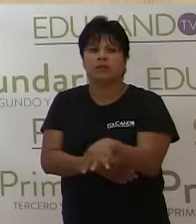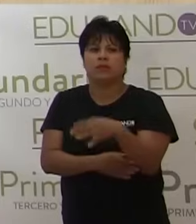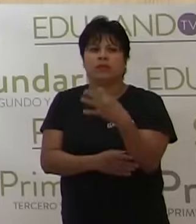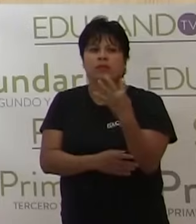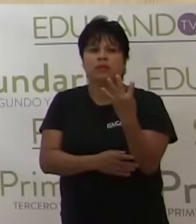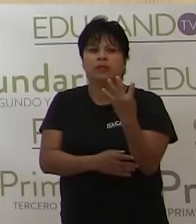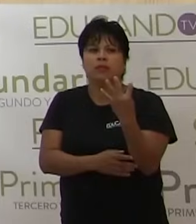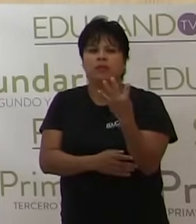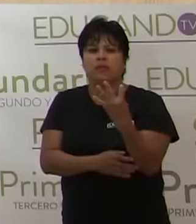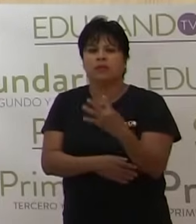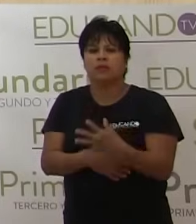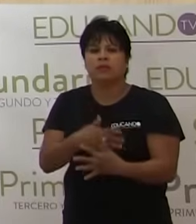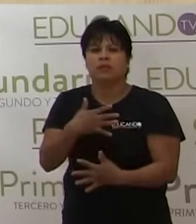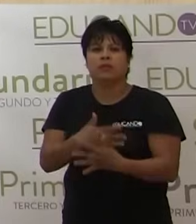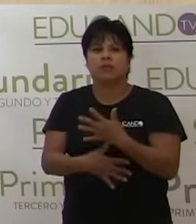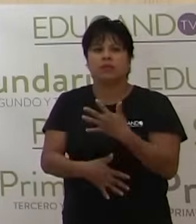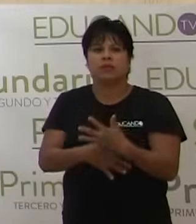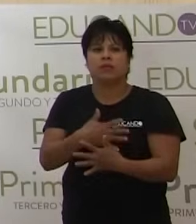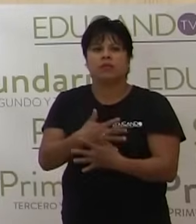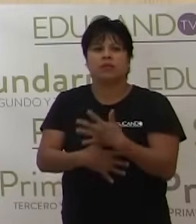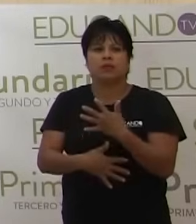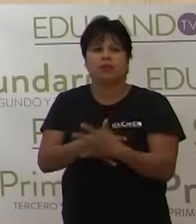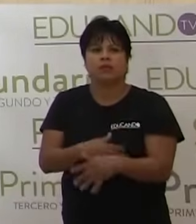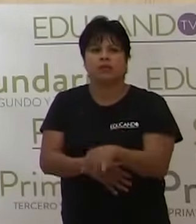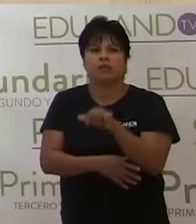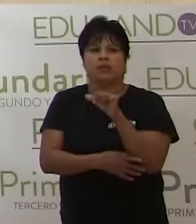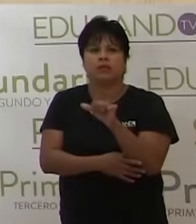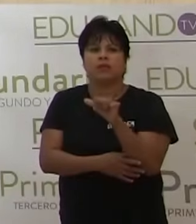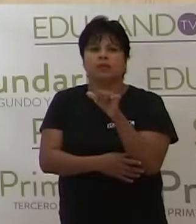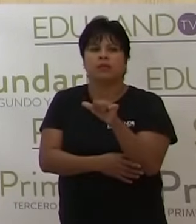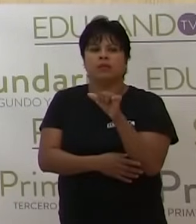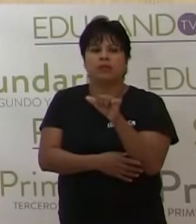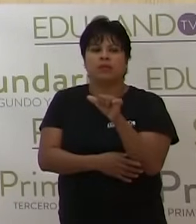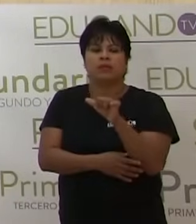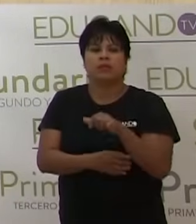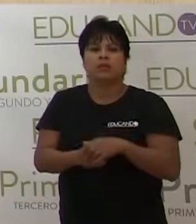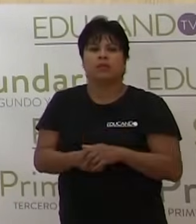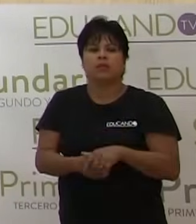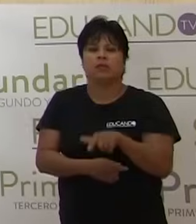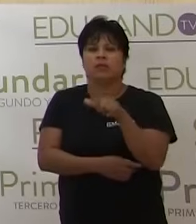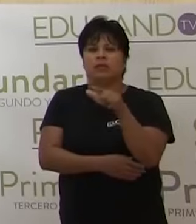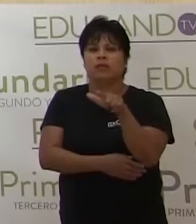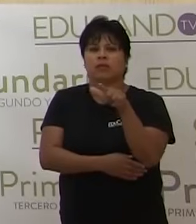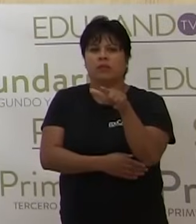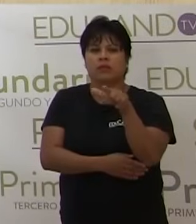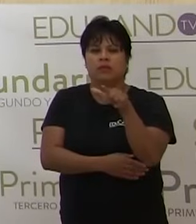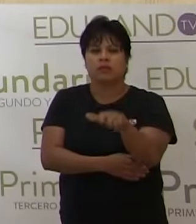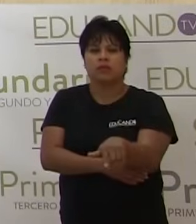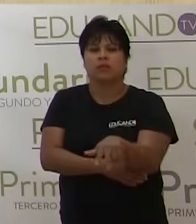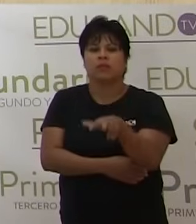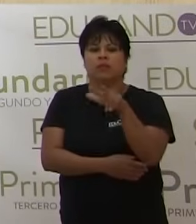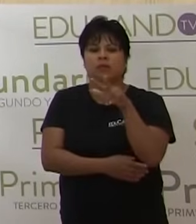13 14 15 16